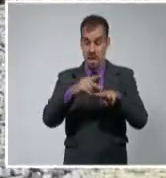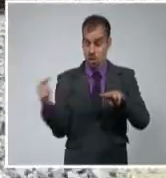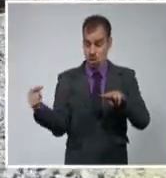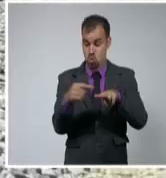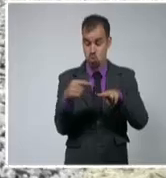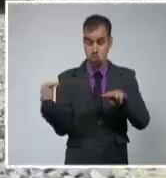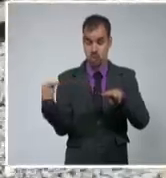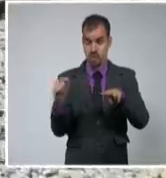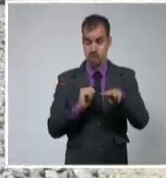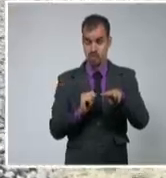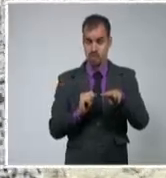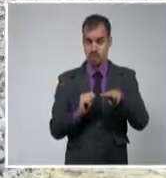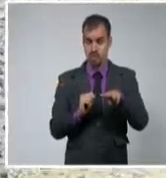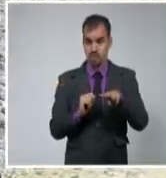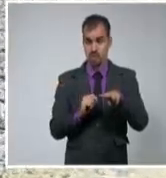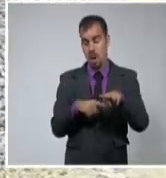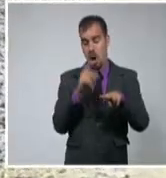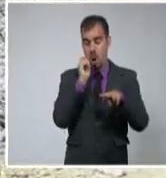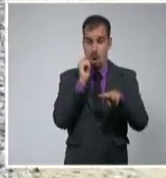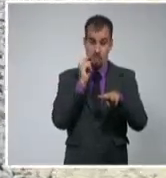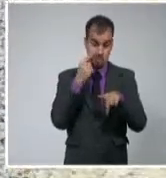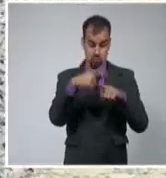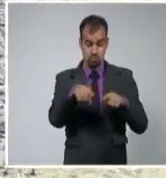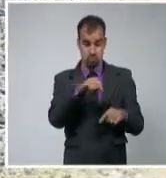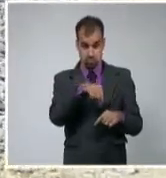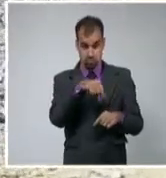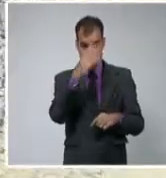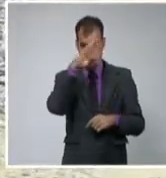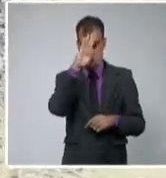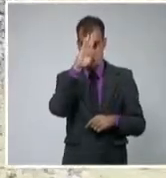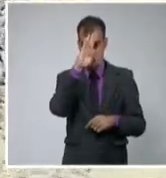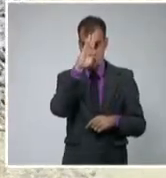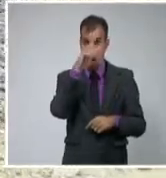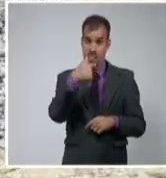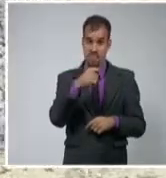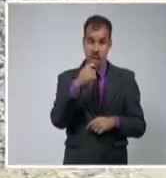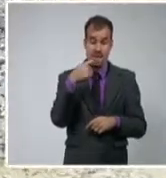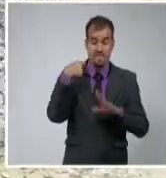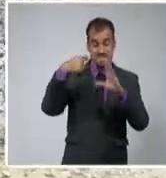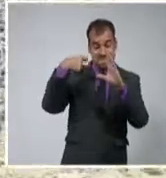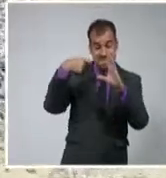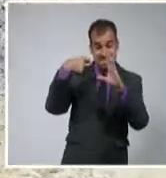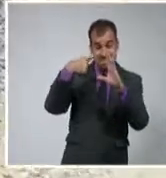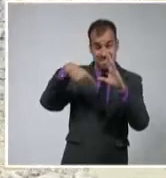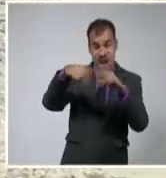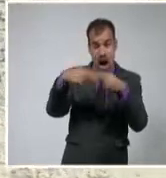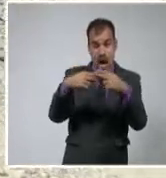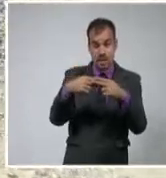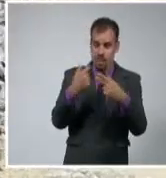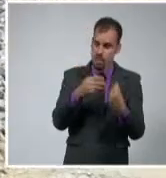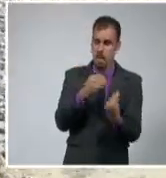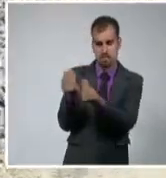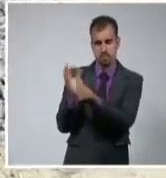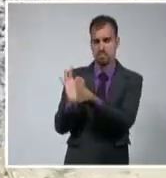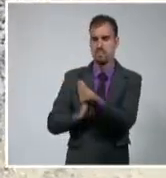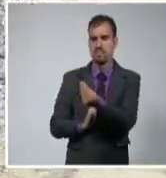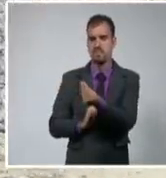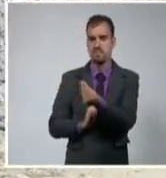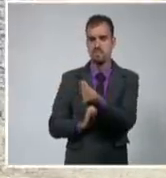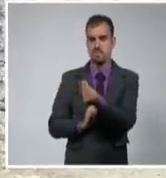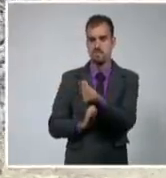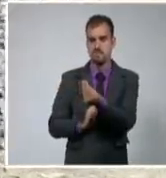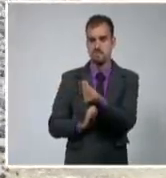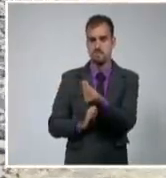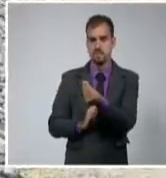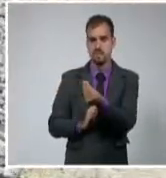A cambio, Miguel Ángel Rodríguez Batista debía entregar la grabación de sus acciones. Previamente informó de sus